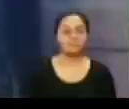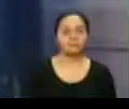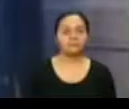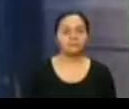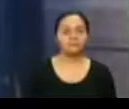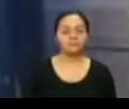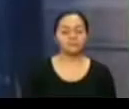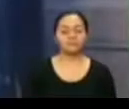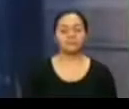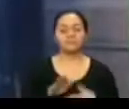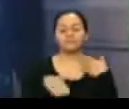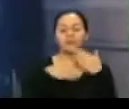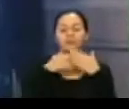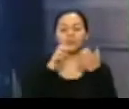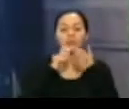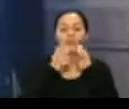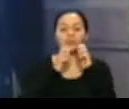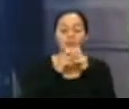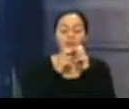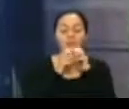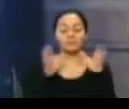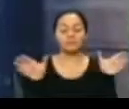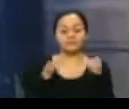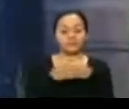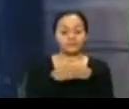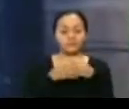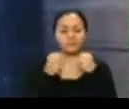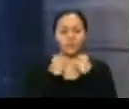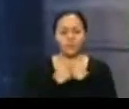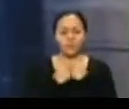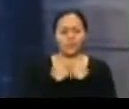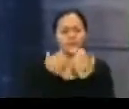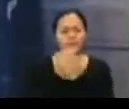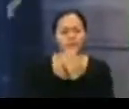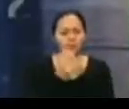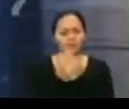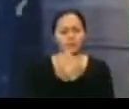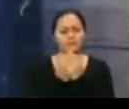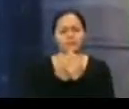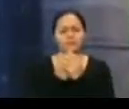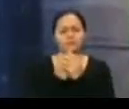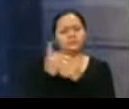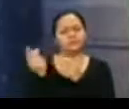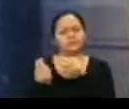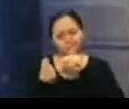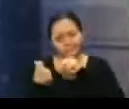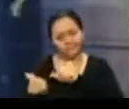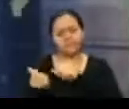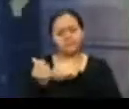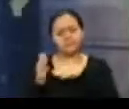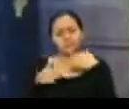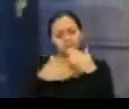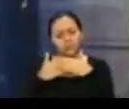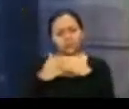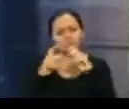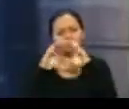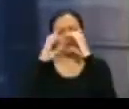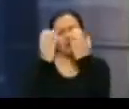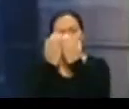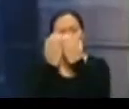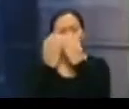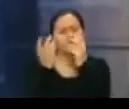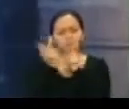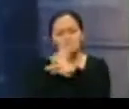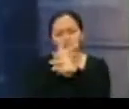del poder económico, de las supuestas cámaras de producción que son sucursales de